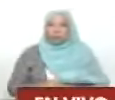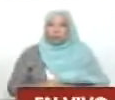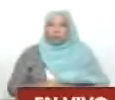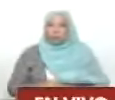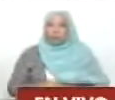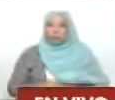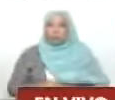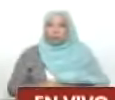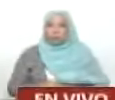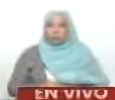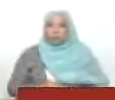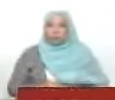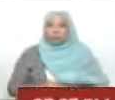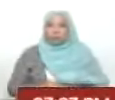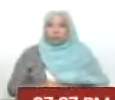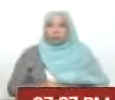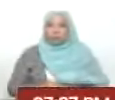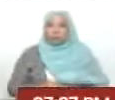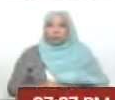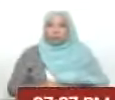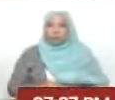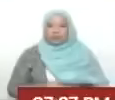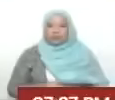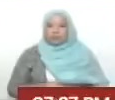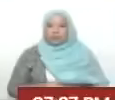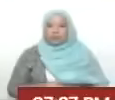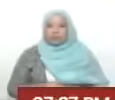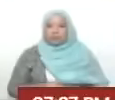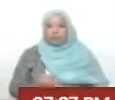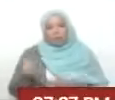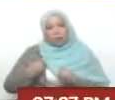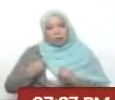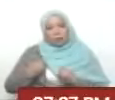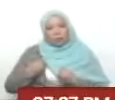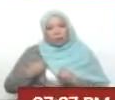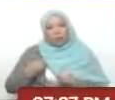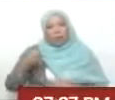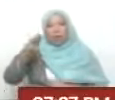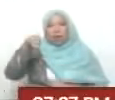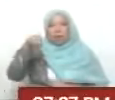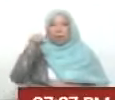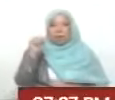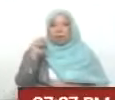Me parece a lo de Macarao. Así es. ¿Está la gente de Macarao aquí? No.